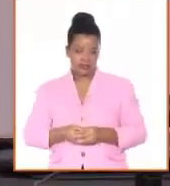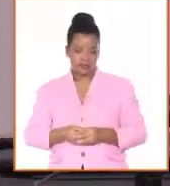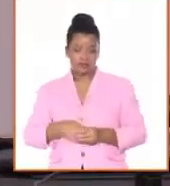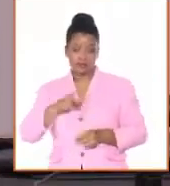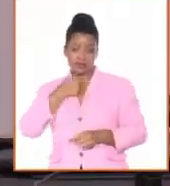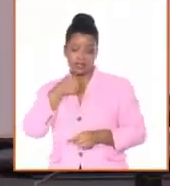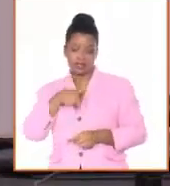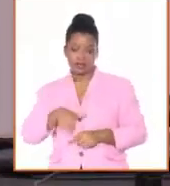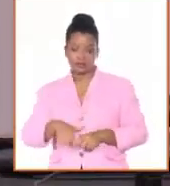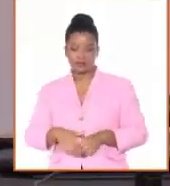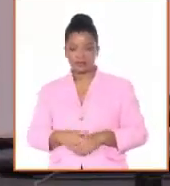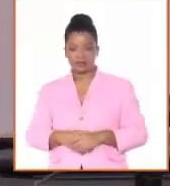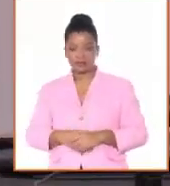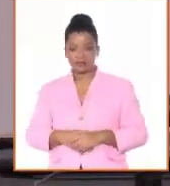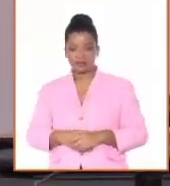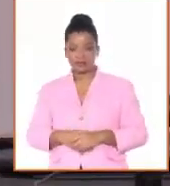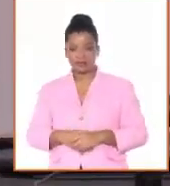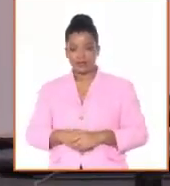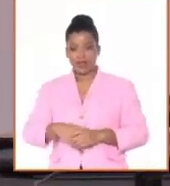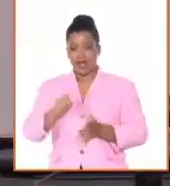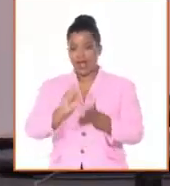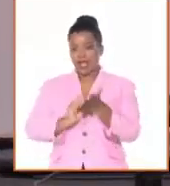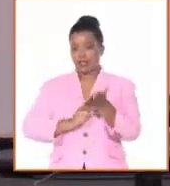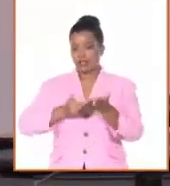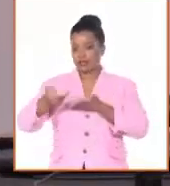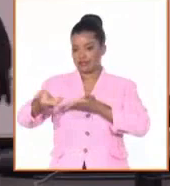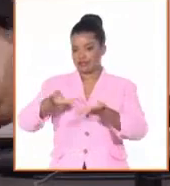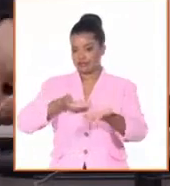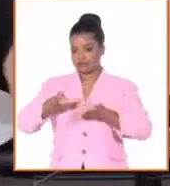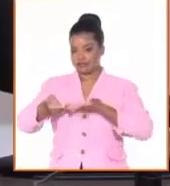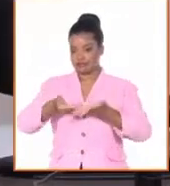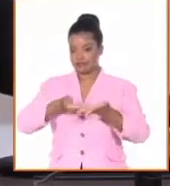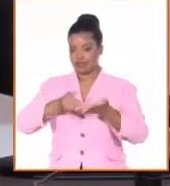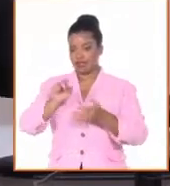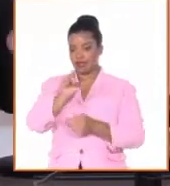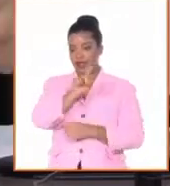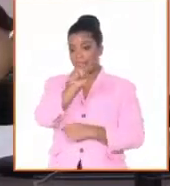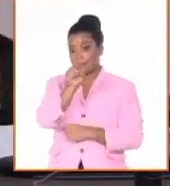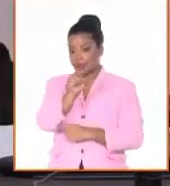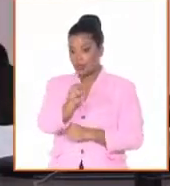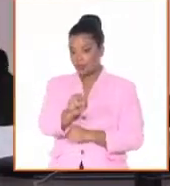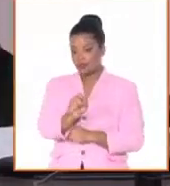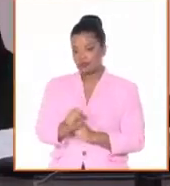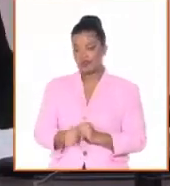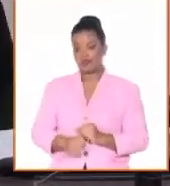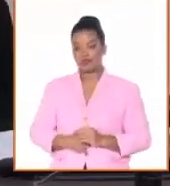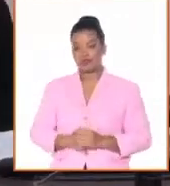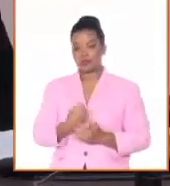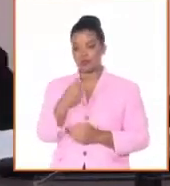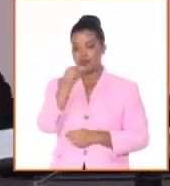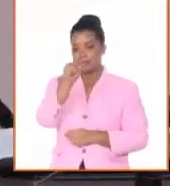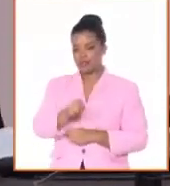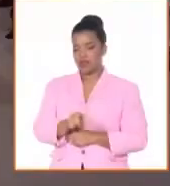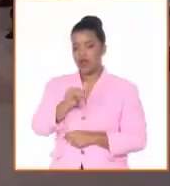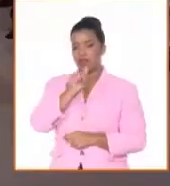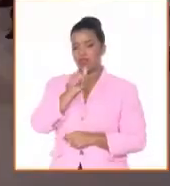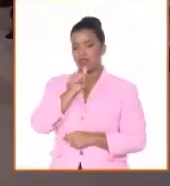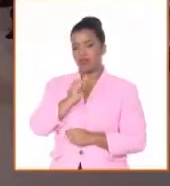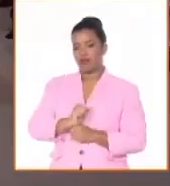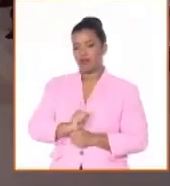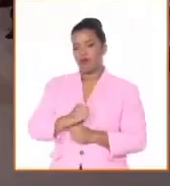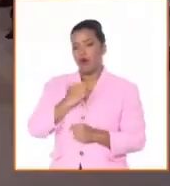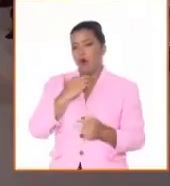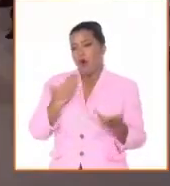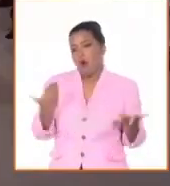hay una o el registro mercantil Mejor dicho hay una pregunta que hacía una persona sobre cómo poder